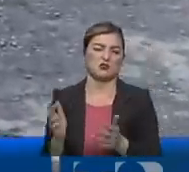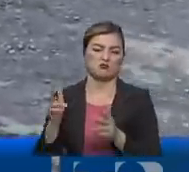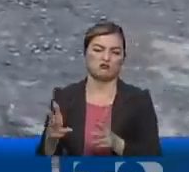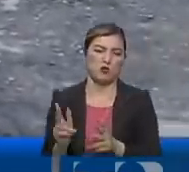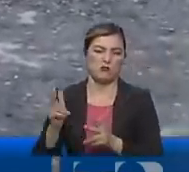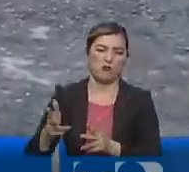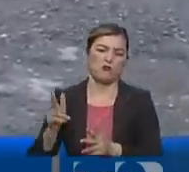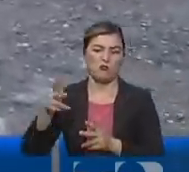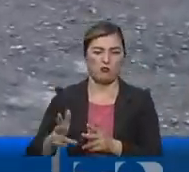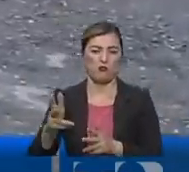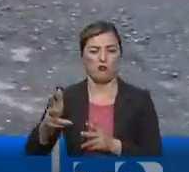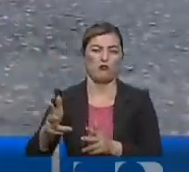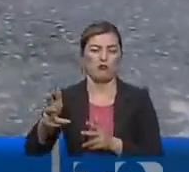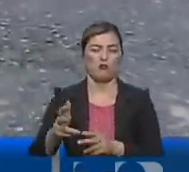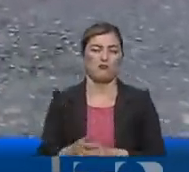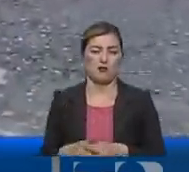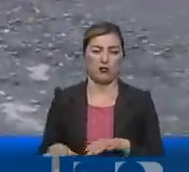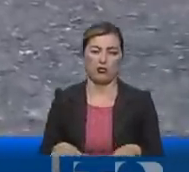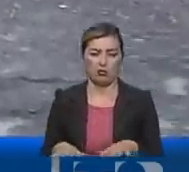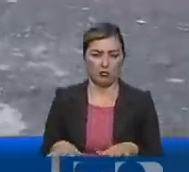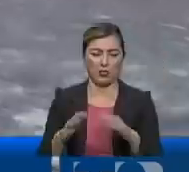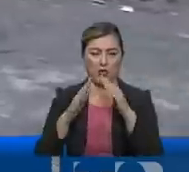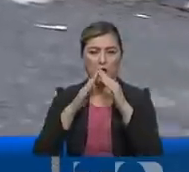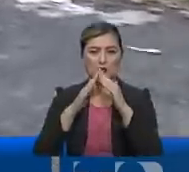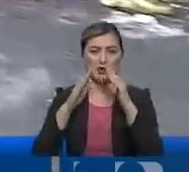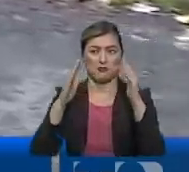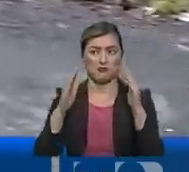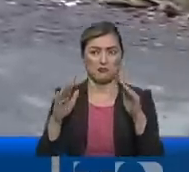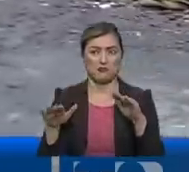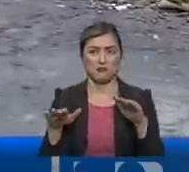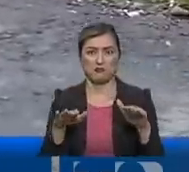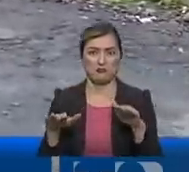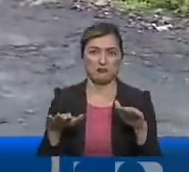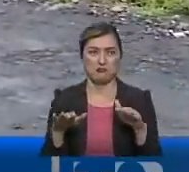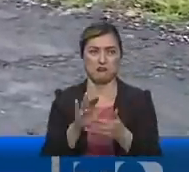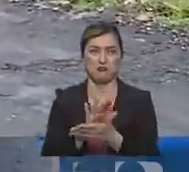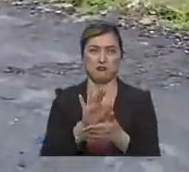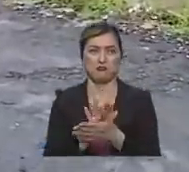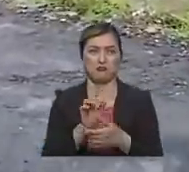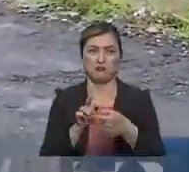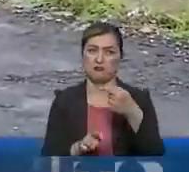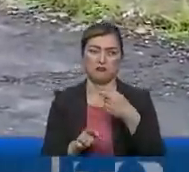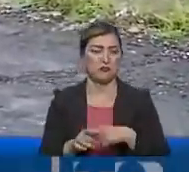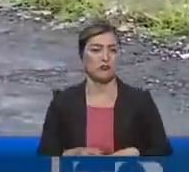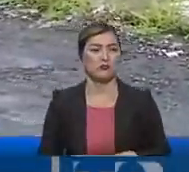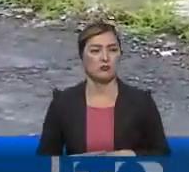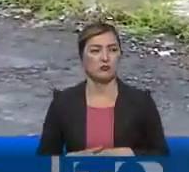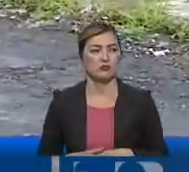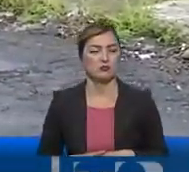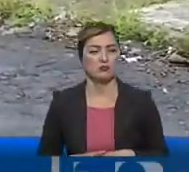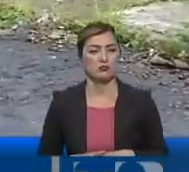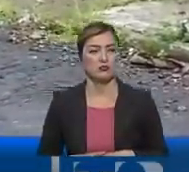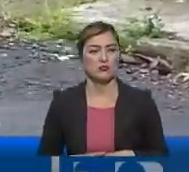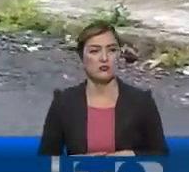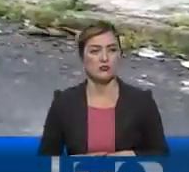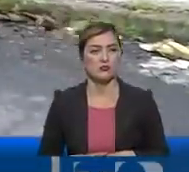hacen una remoción terrible aquí. O sea, no se puede estar tranquilo porque el ruido que